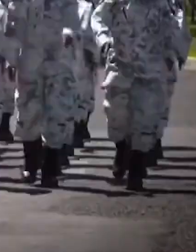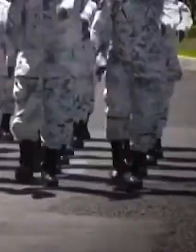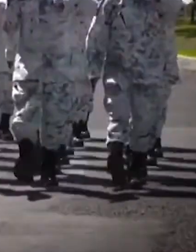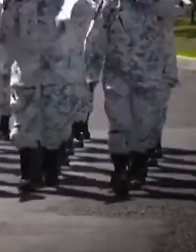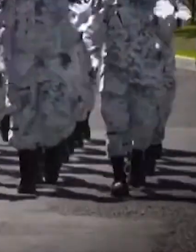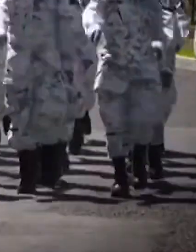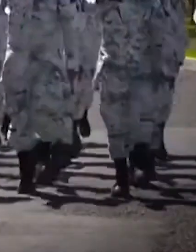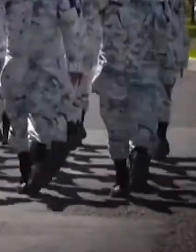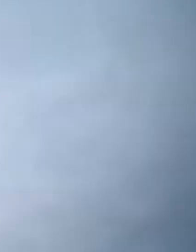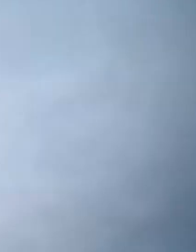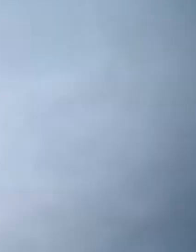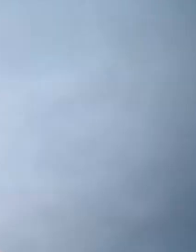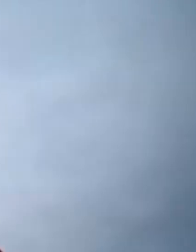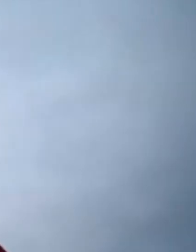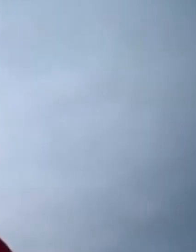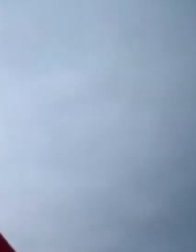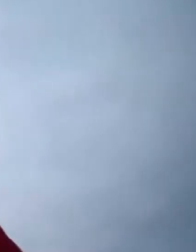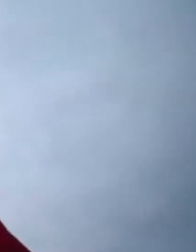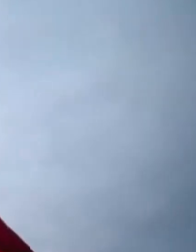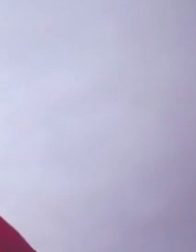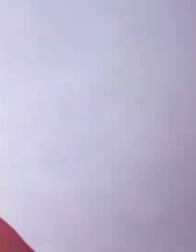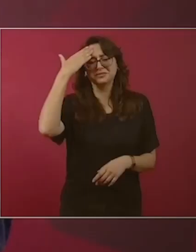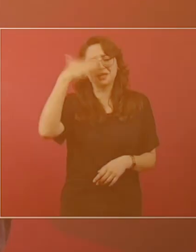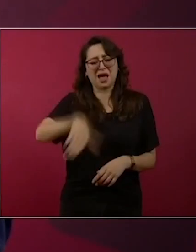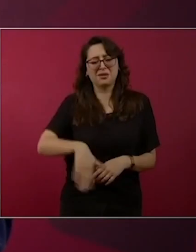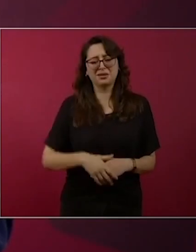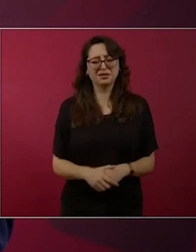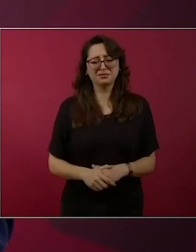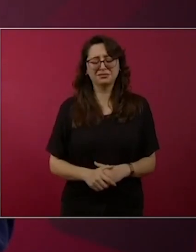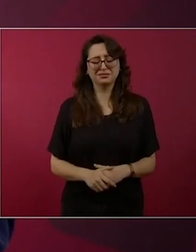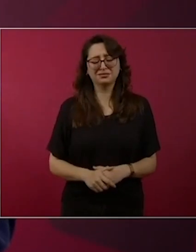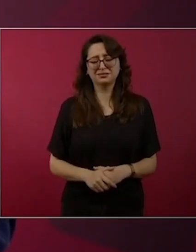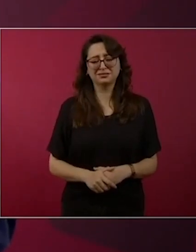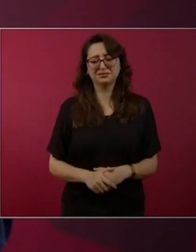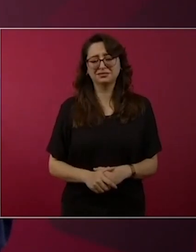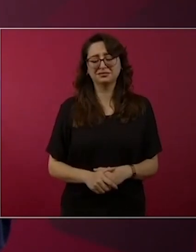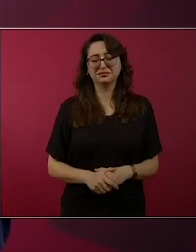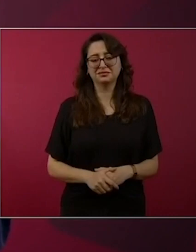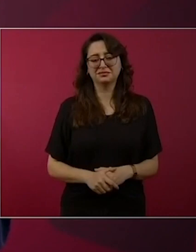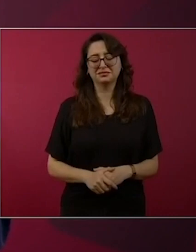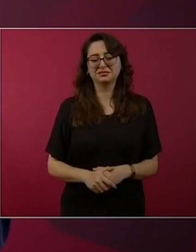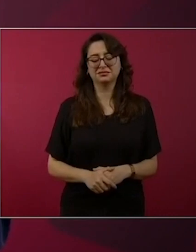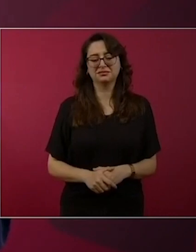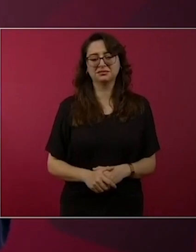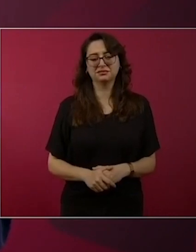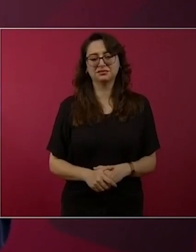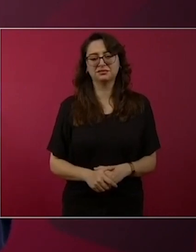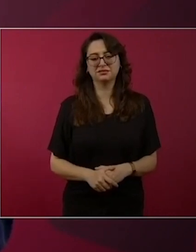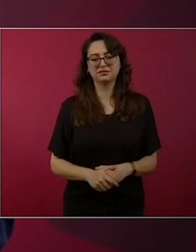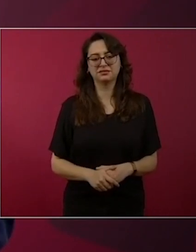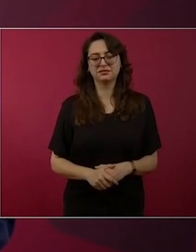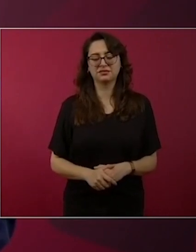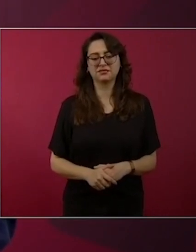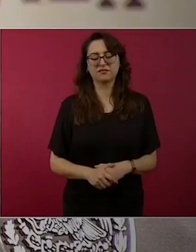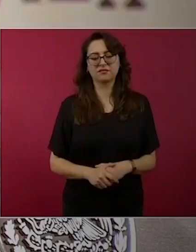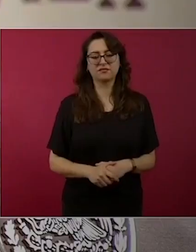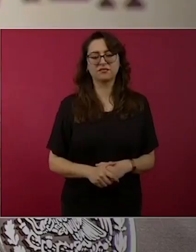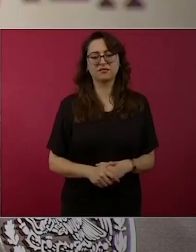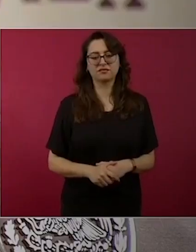municipales y estatales. Canal 14. Es muy importante fortalecer